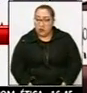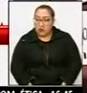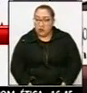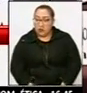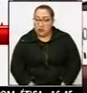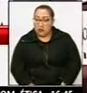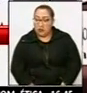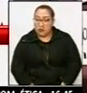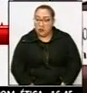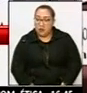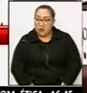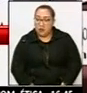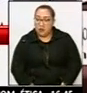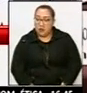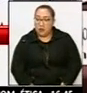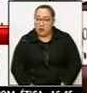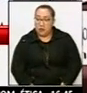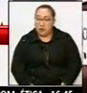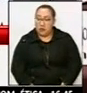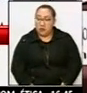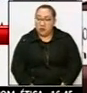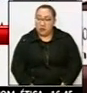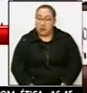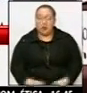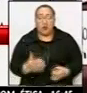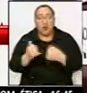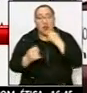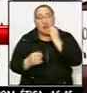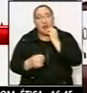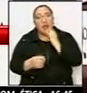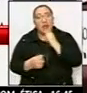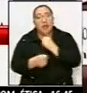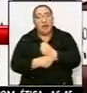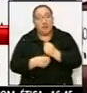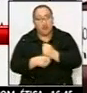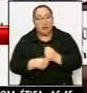que realmente hay que propiciar la asociatividad.